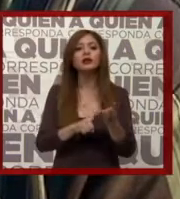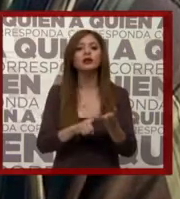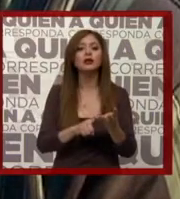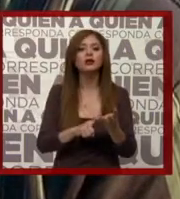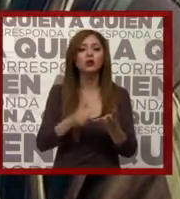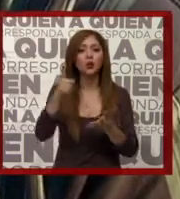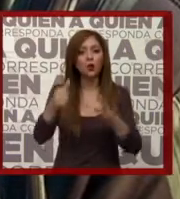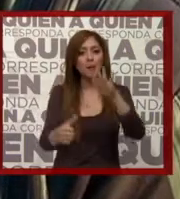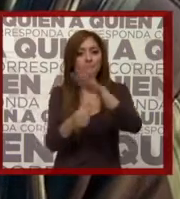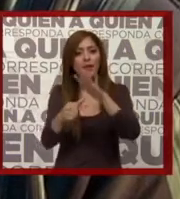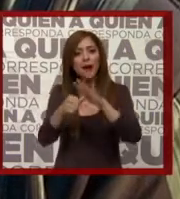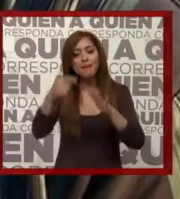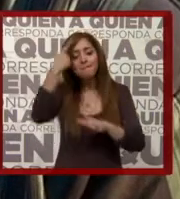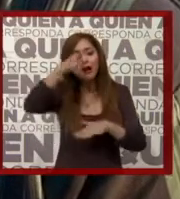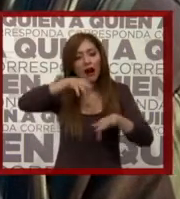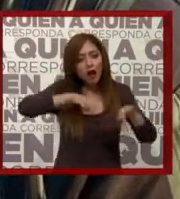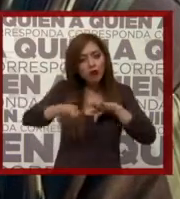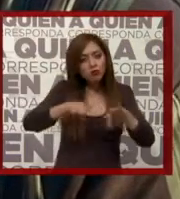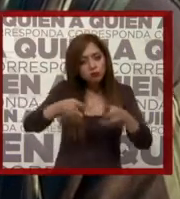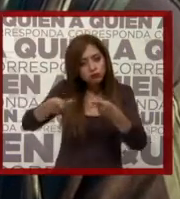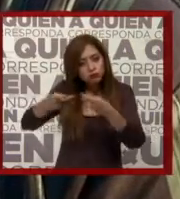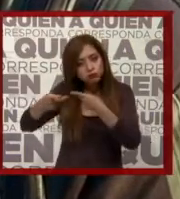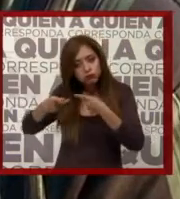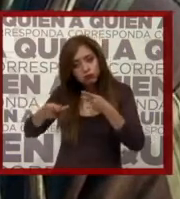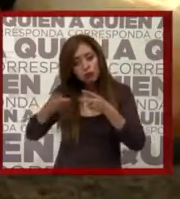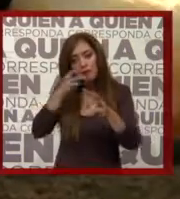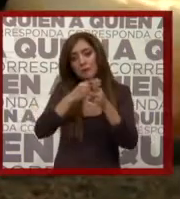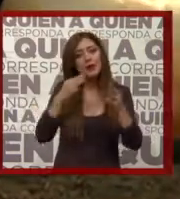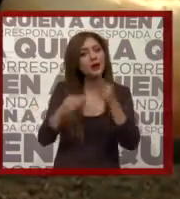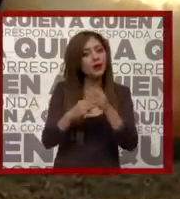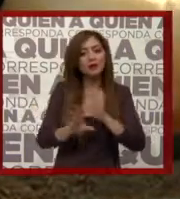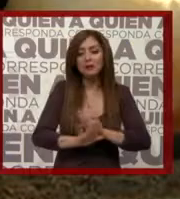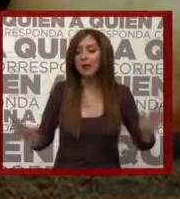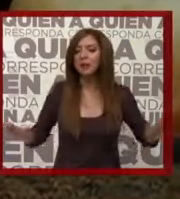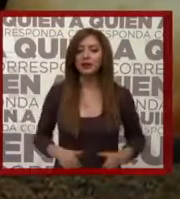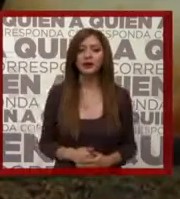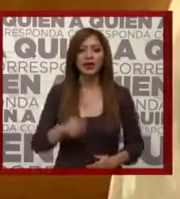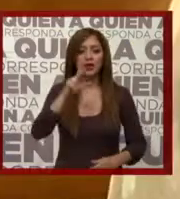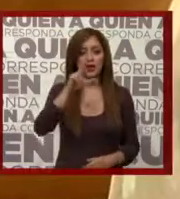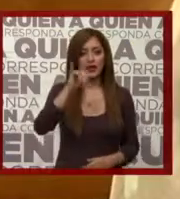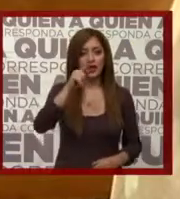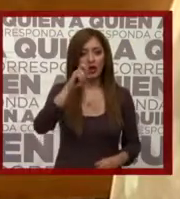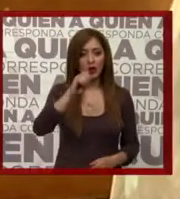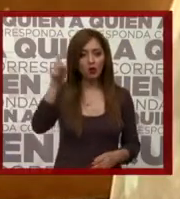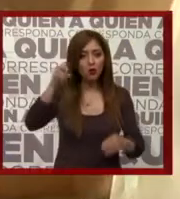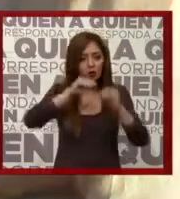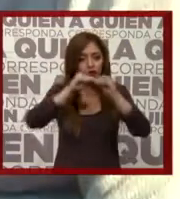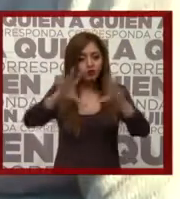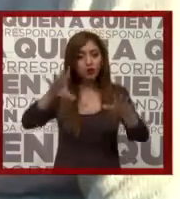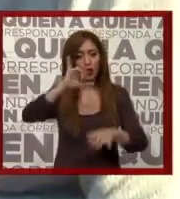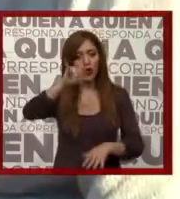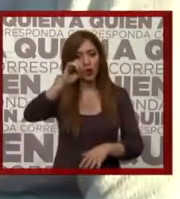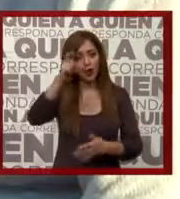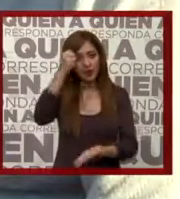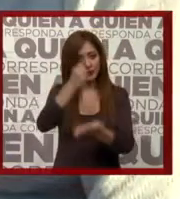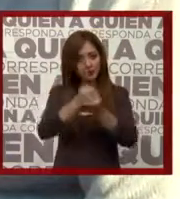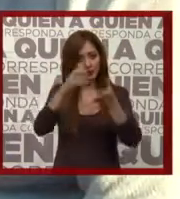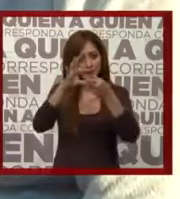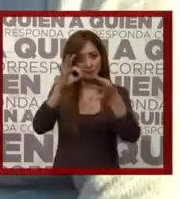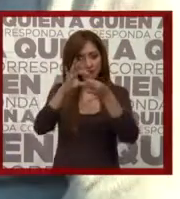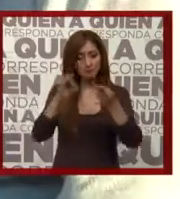y una mesa para trabajar y material. Con imágenes de Ricardo Chavarín, Jorge Kirchner, A Quien